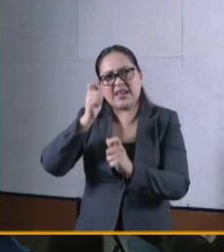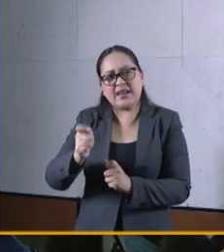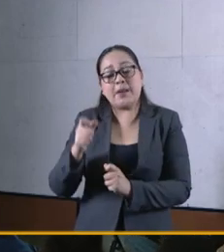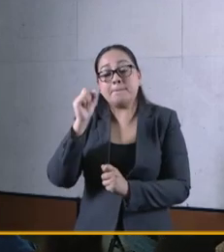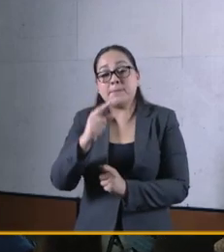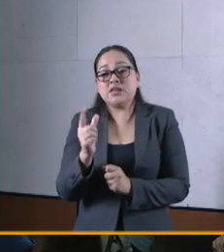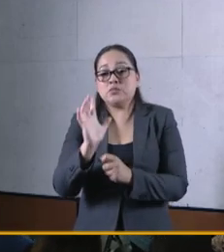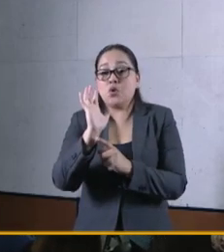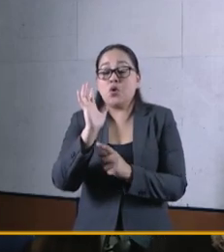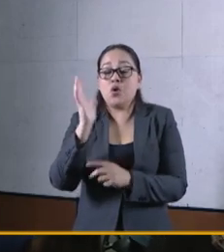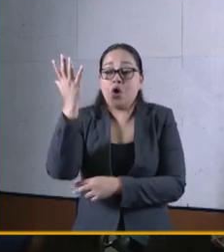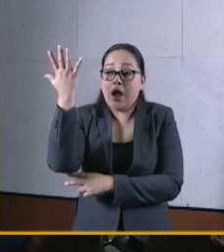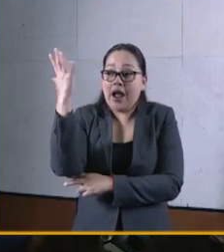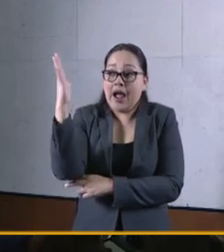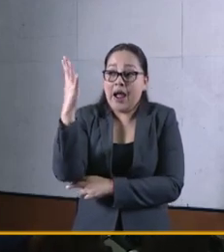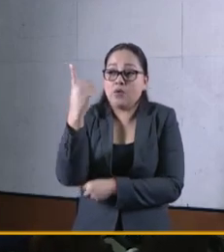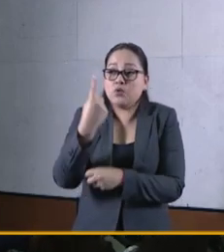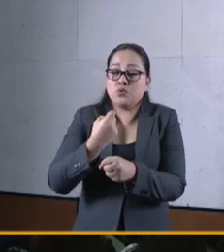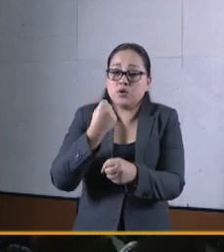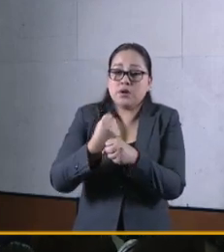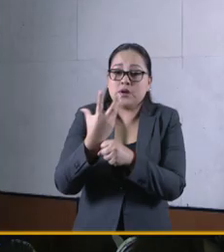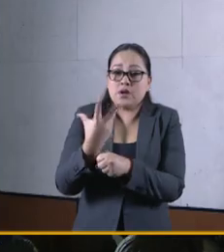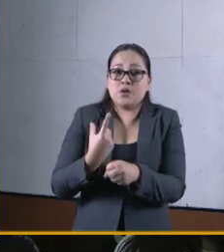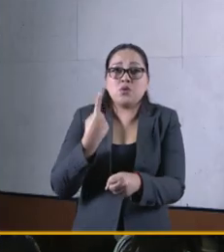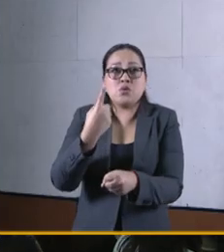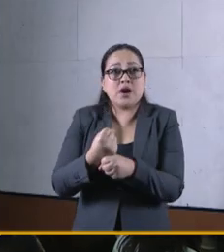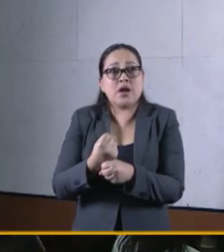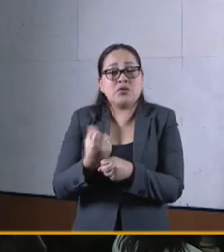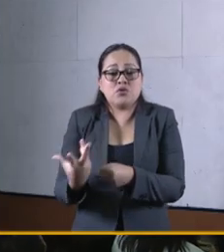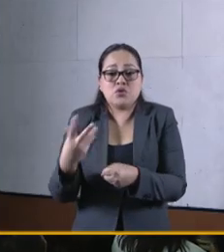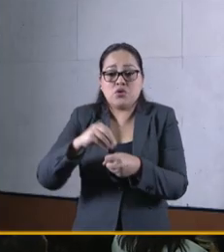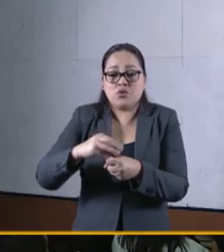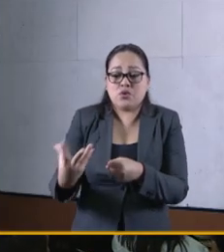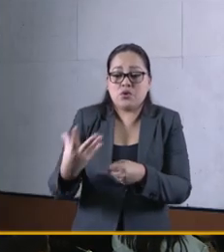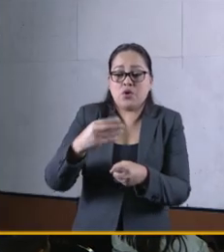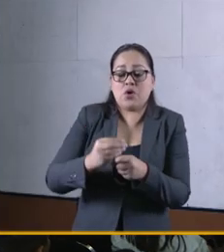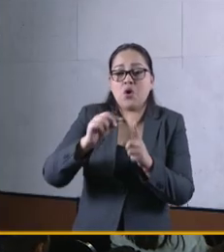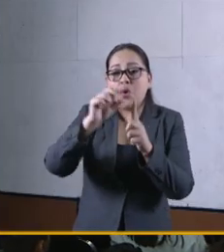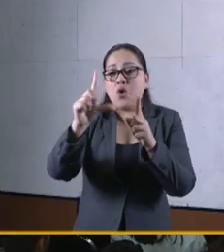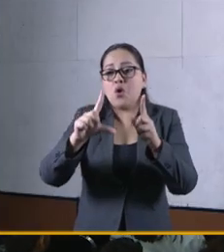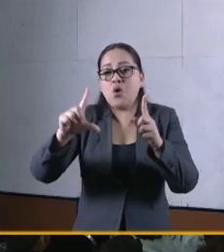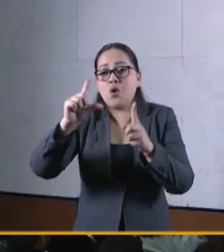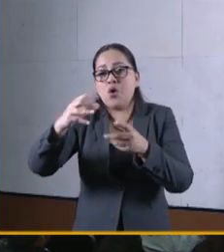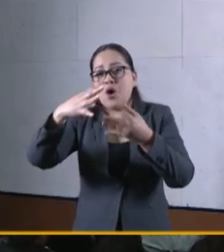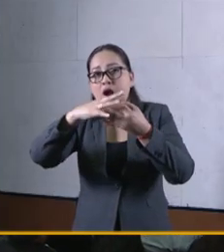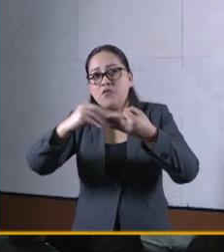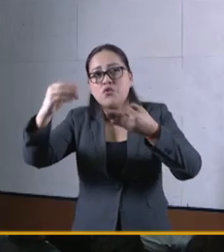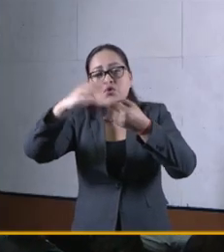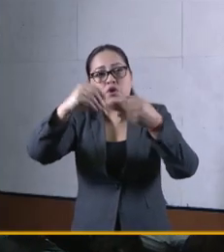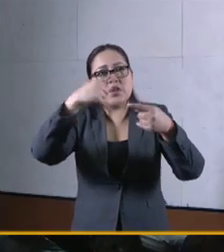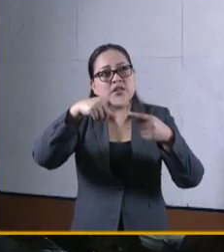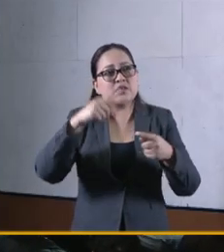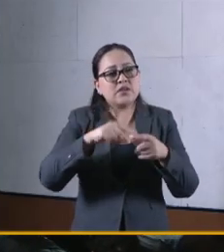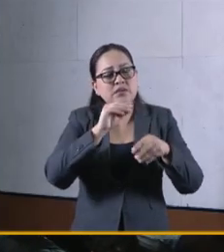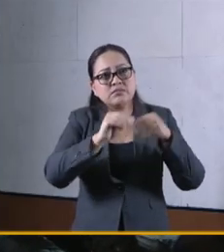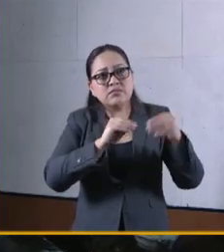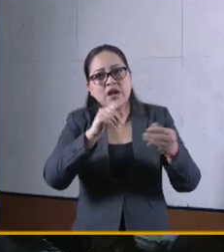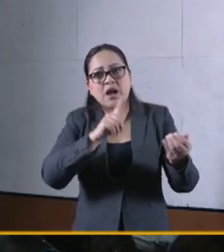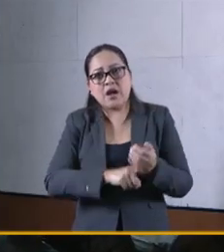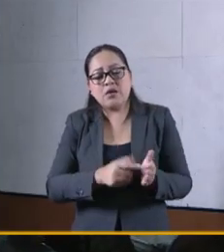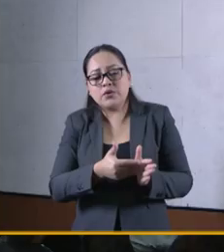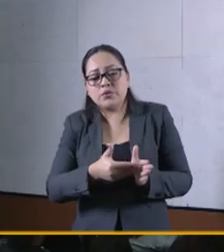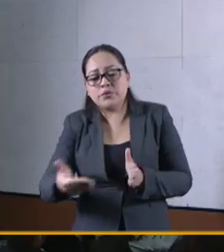se llena todos los años de hojas y frutos que son ustedes y el resultado de nuestra